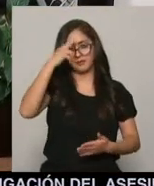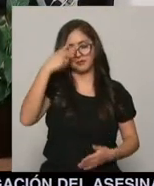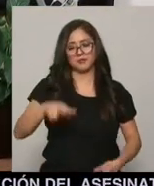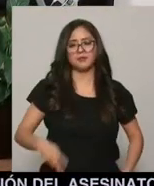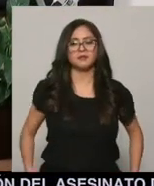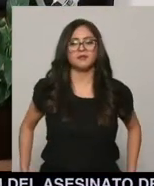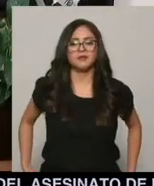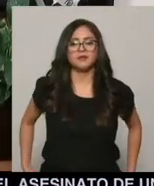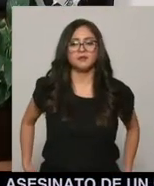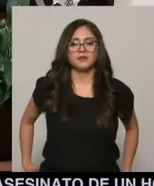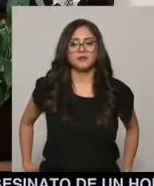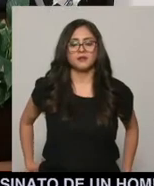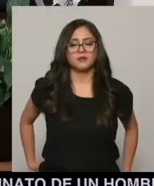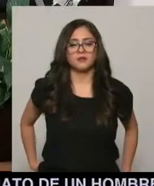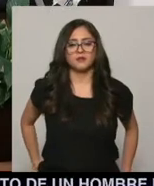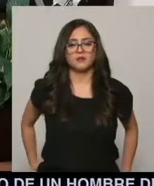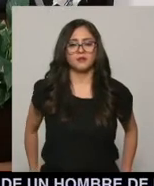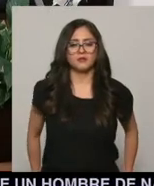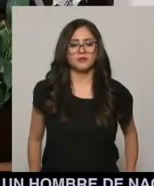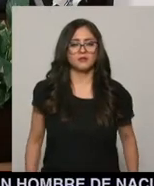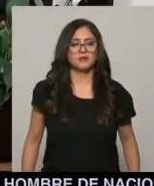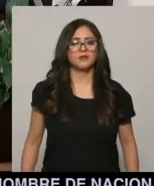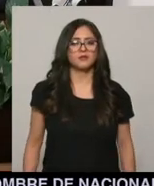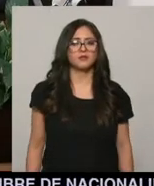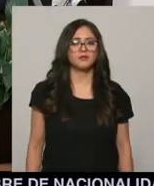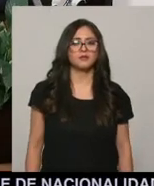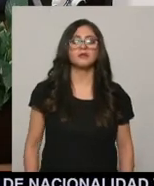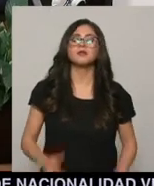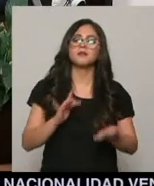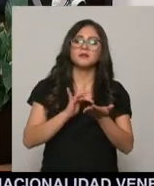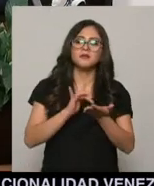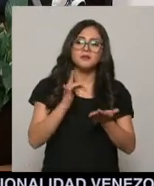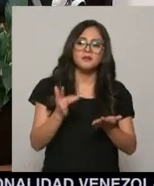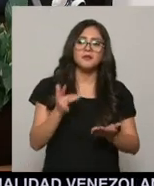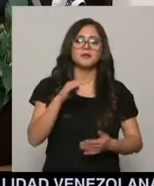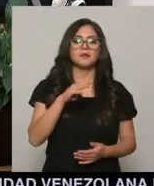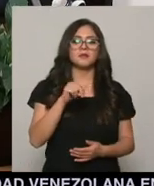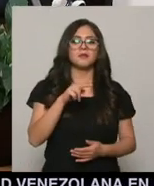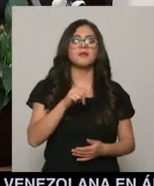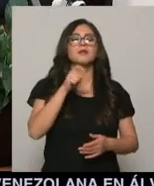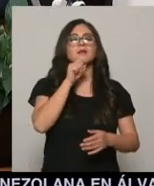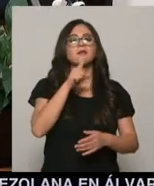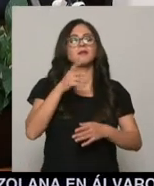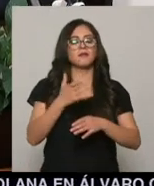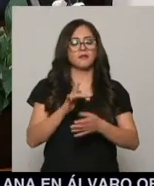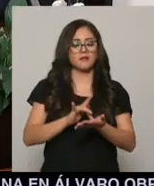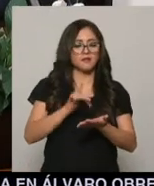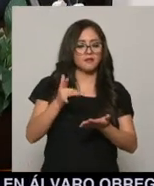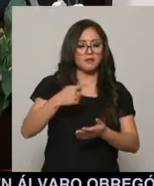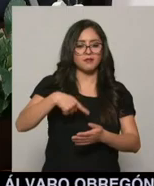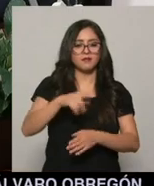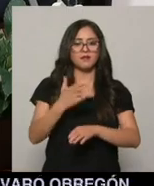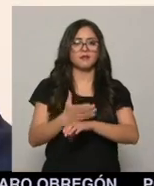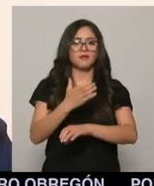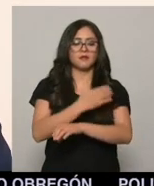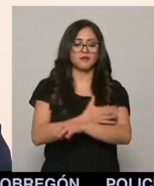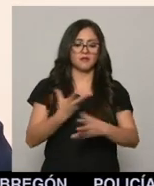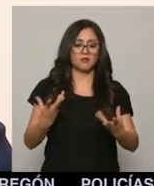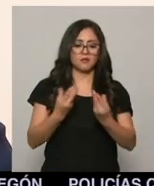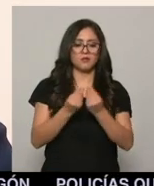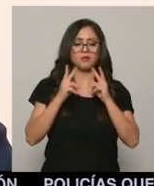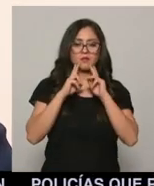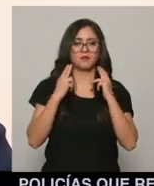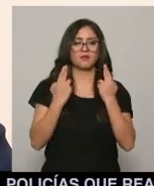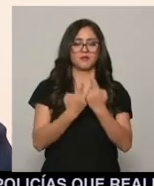contigo. Pues gracias, Mariana, y gracias a los compañeros por estar en esta mesa. Mira, yo vi un